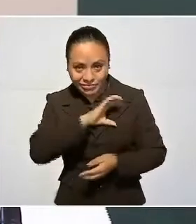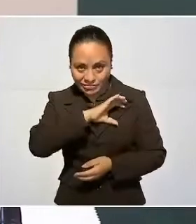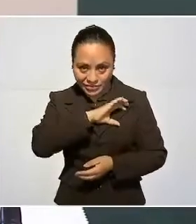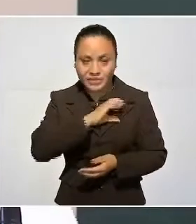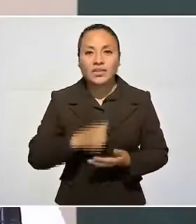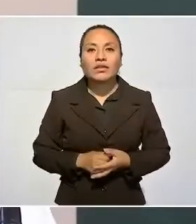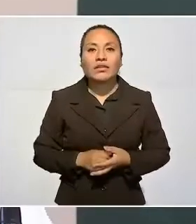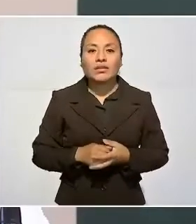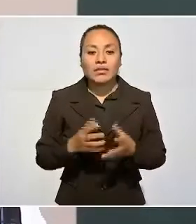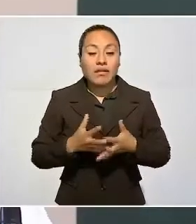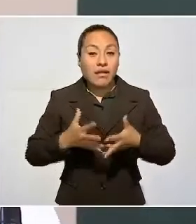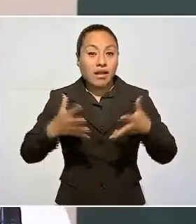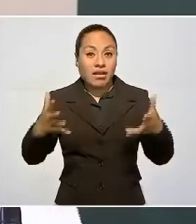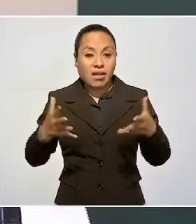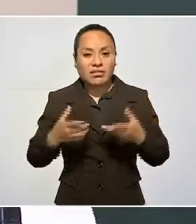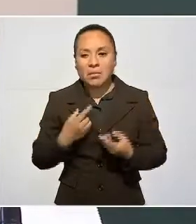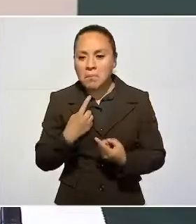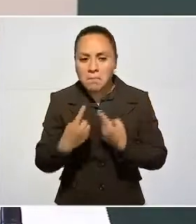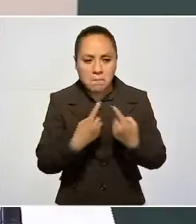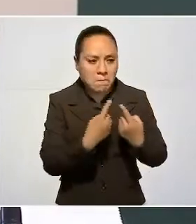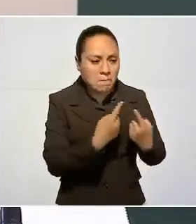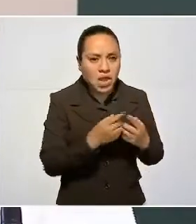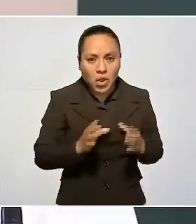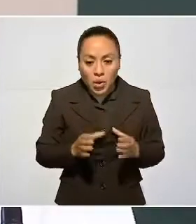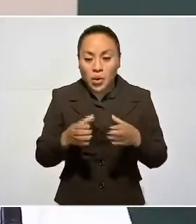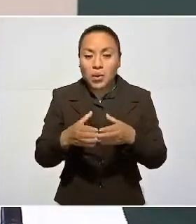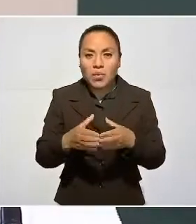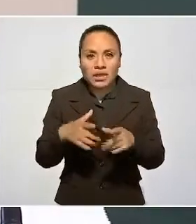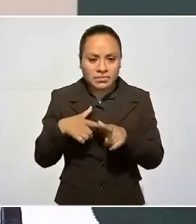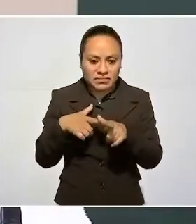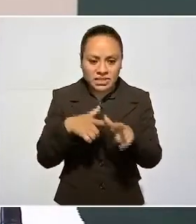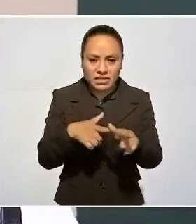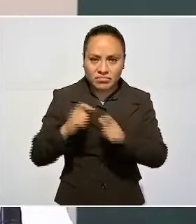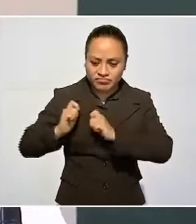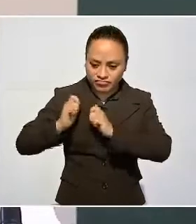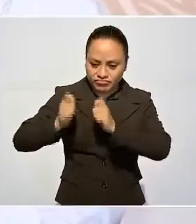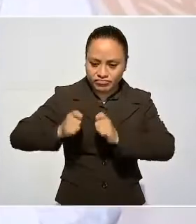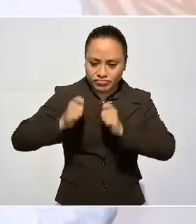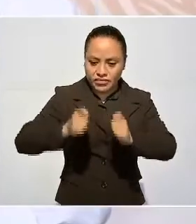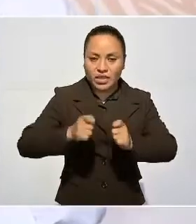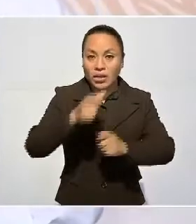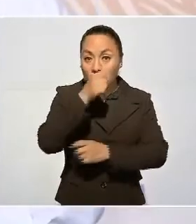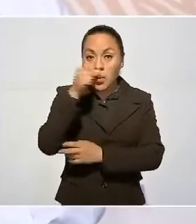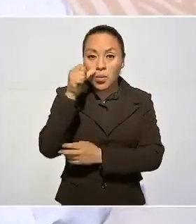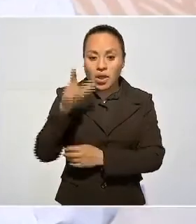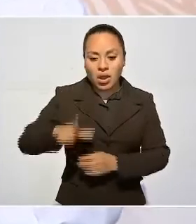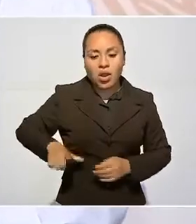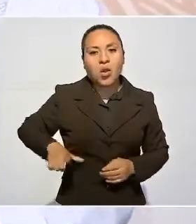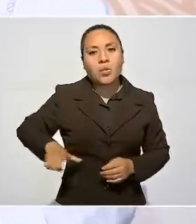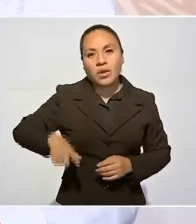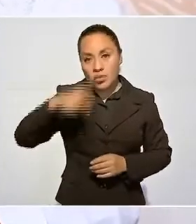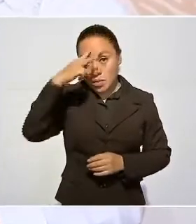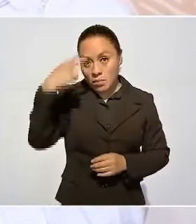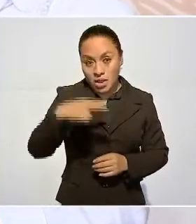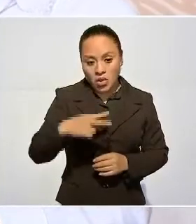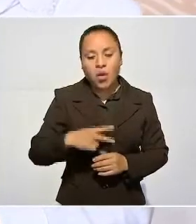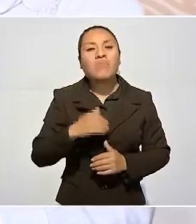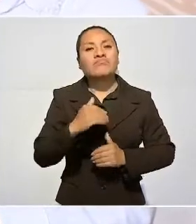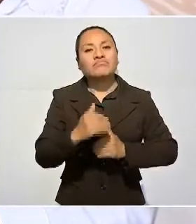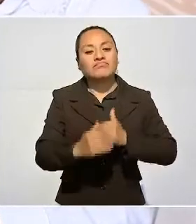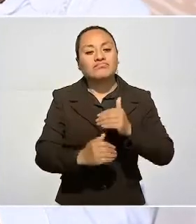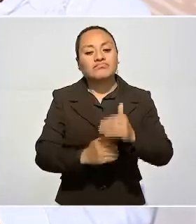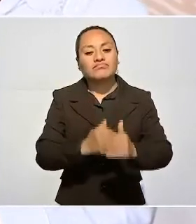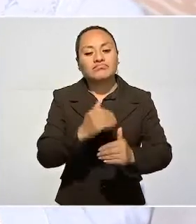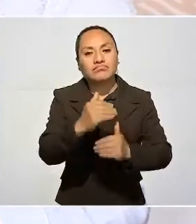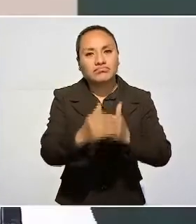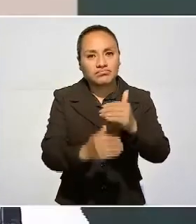grandeza de la organización comunitaria y siguiendo la tradición juarista, el Gobierno de México avanza